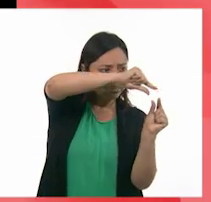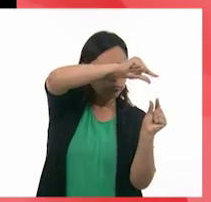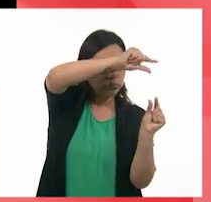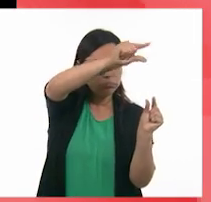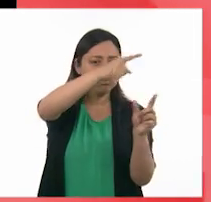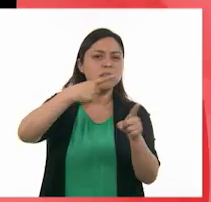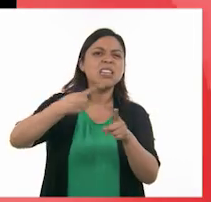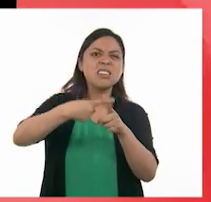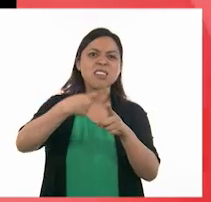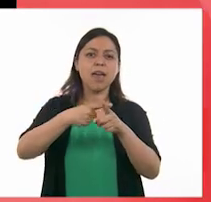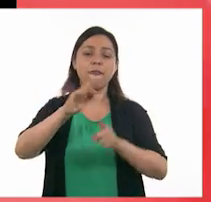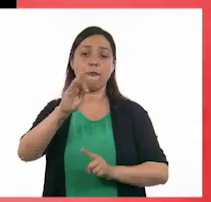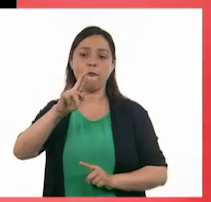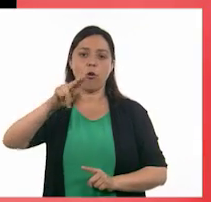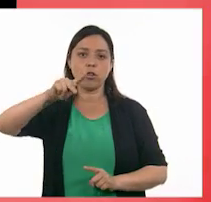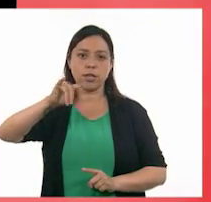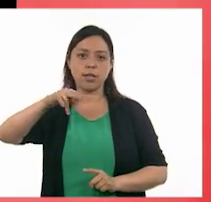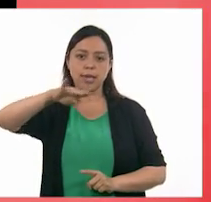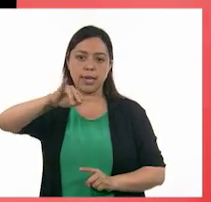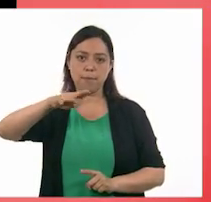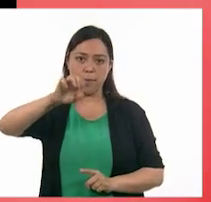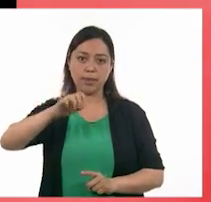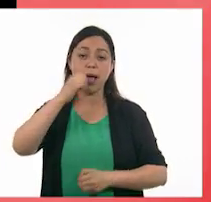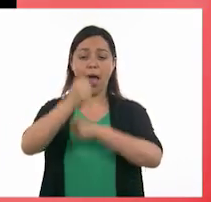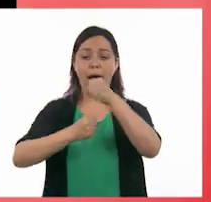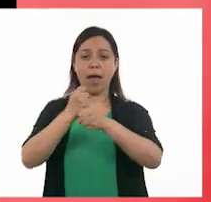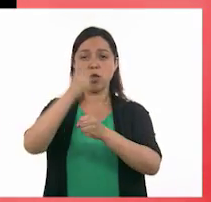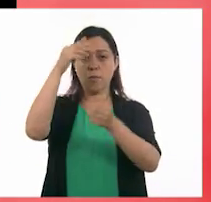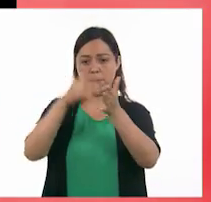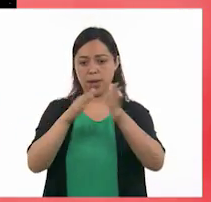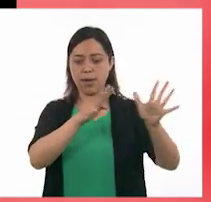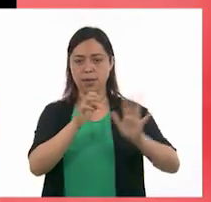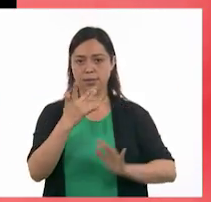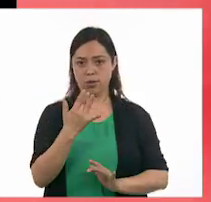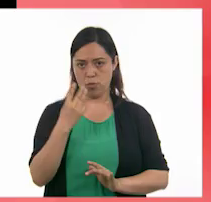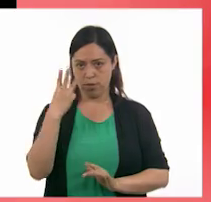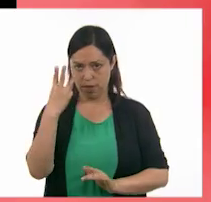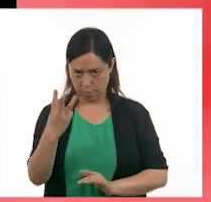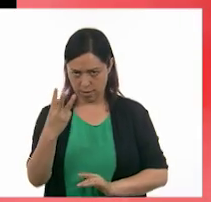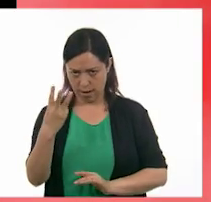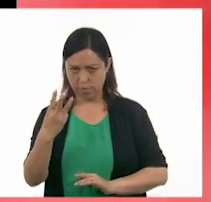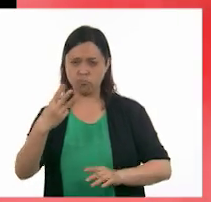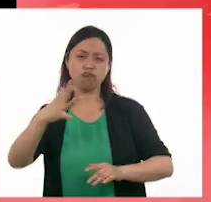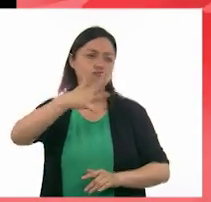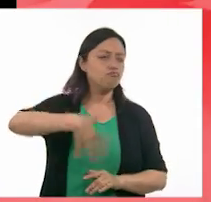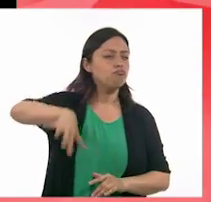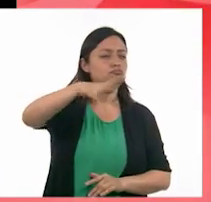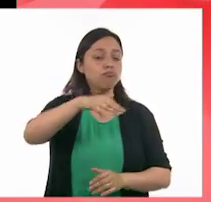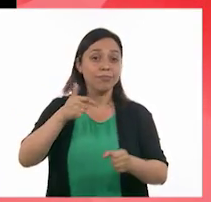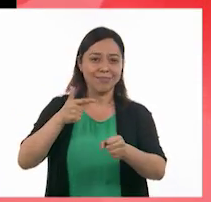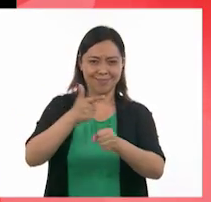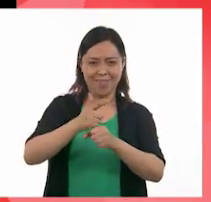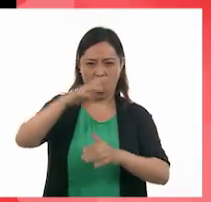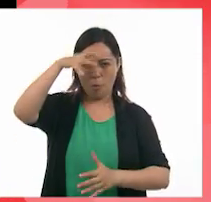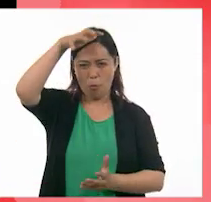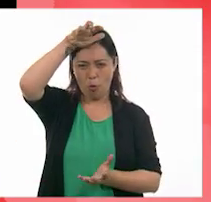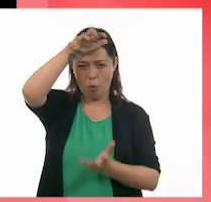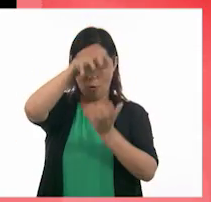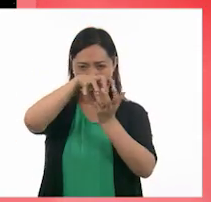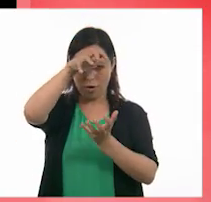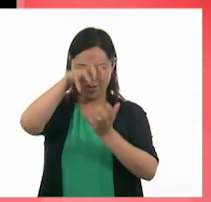realizó Fortún Jiménez en el año de 1553. La expedición posterior de Hernán Cortés trae